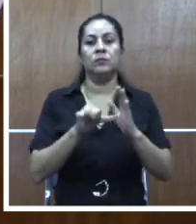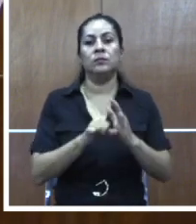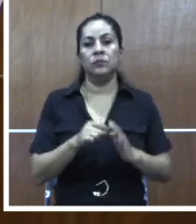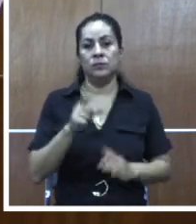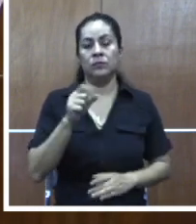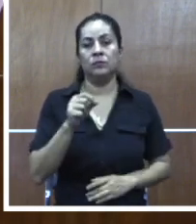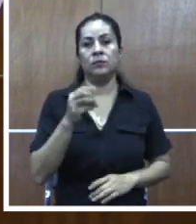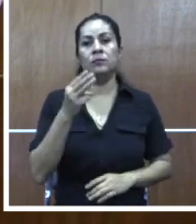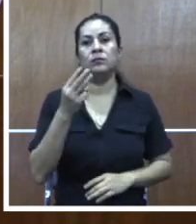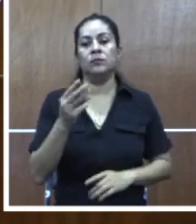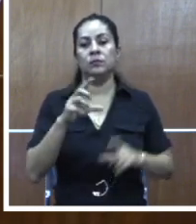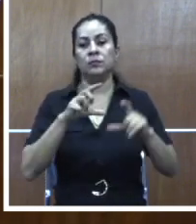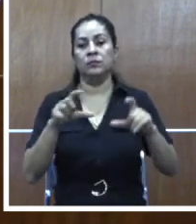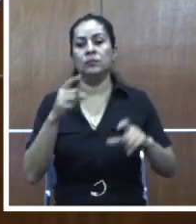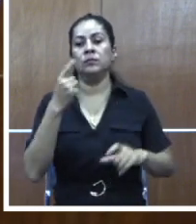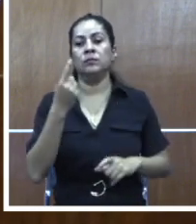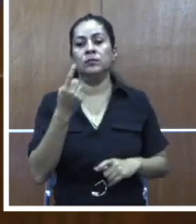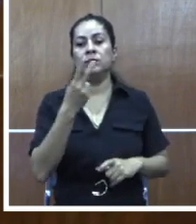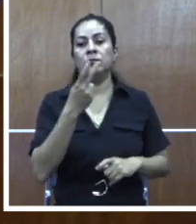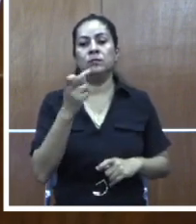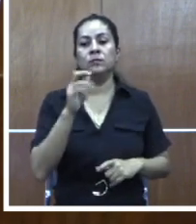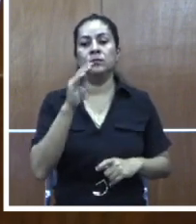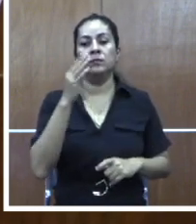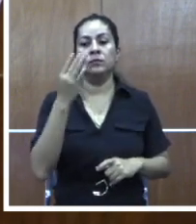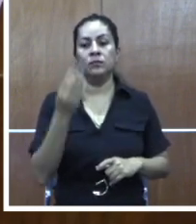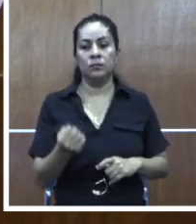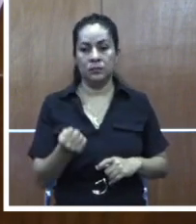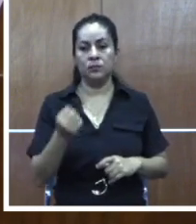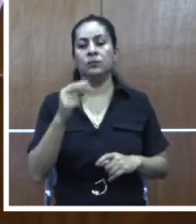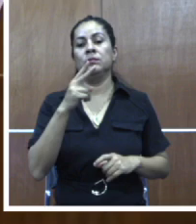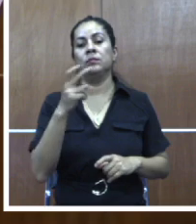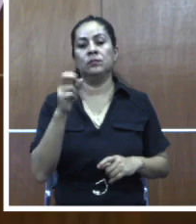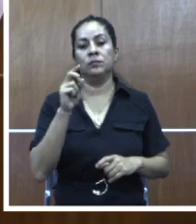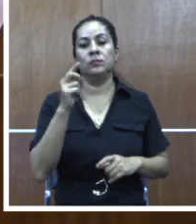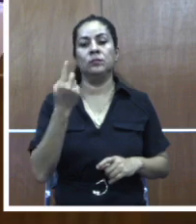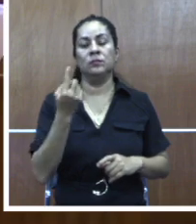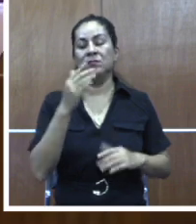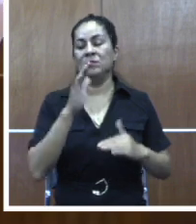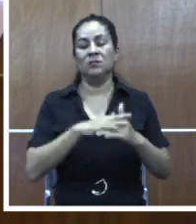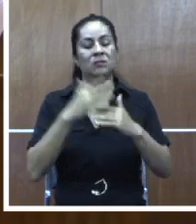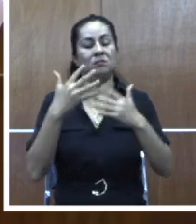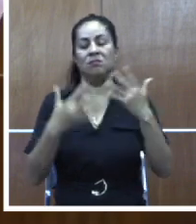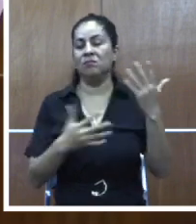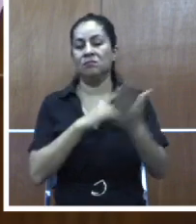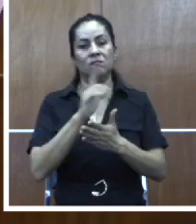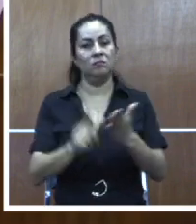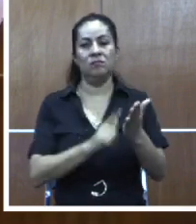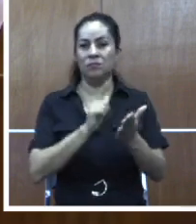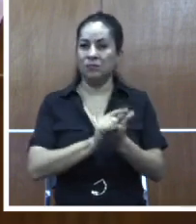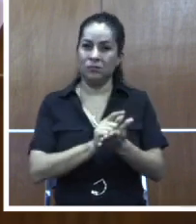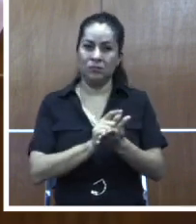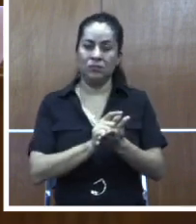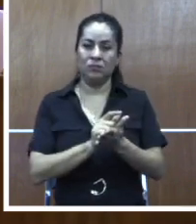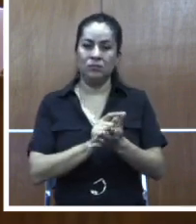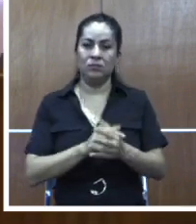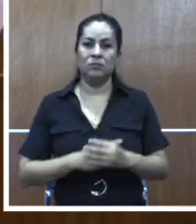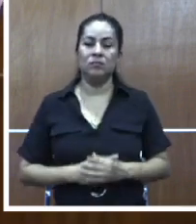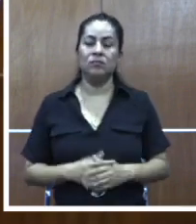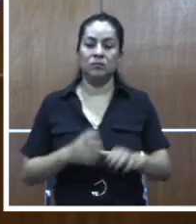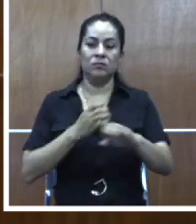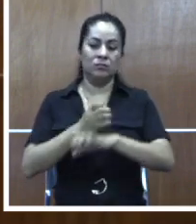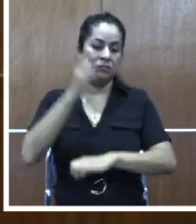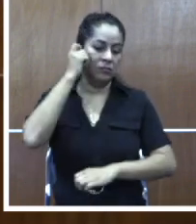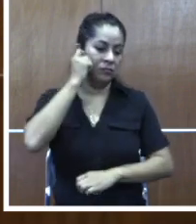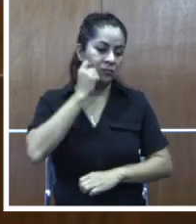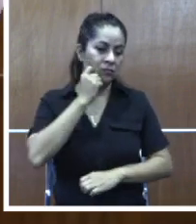artículos 23, fracción primera, 229, 231 y demás aplicables de la Ley Orgánica del Poder Legislativo del Estado